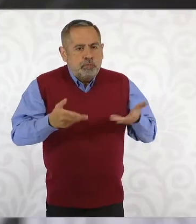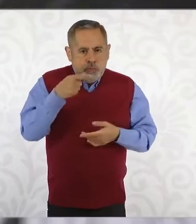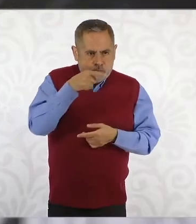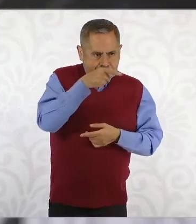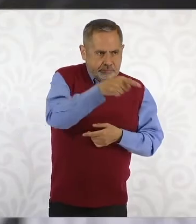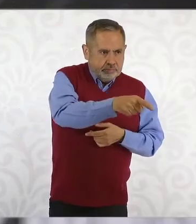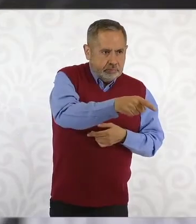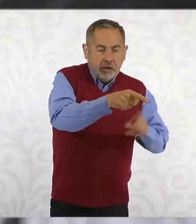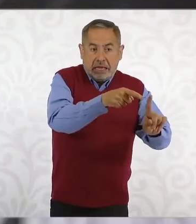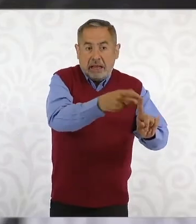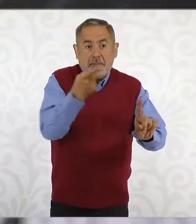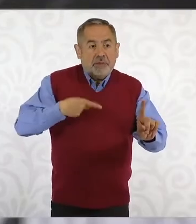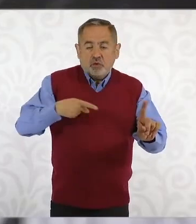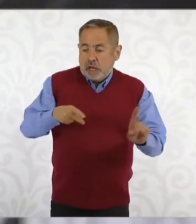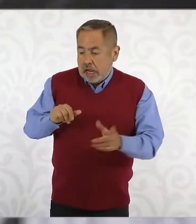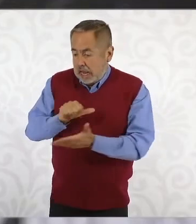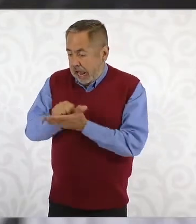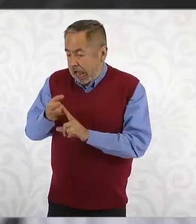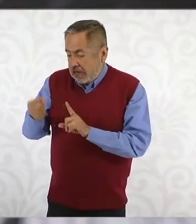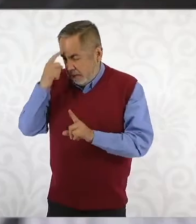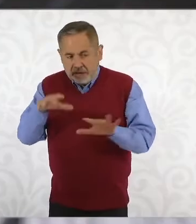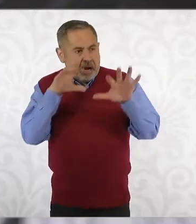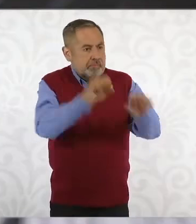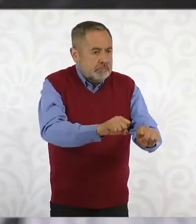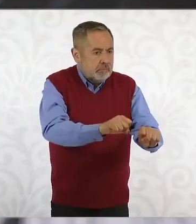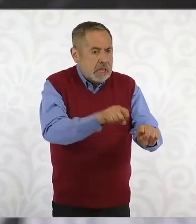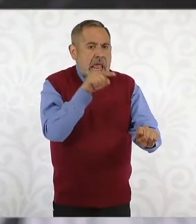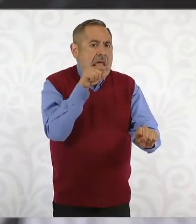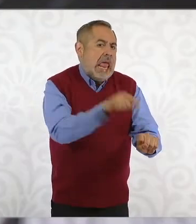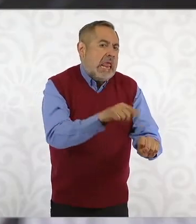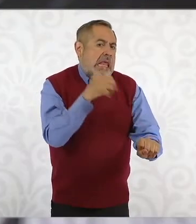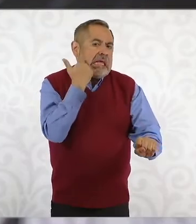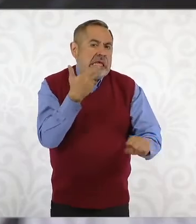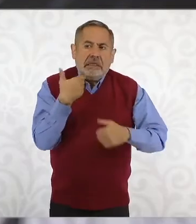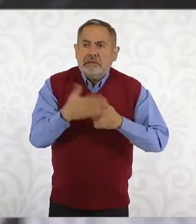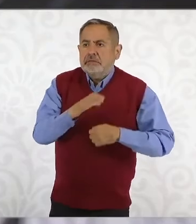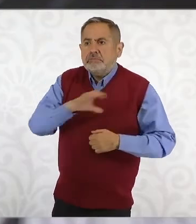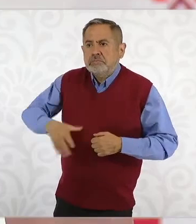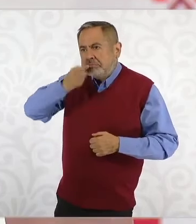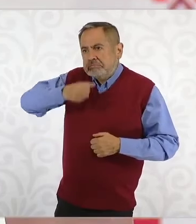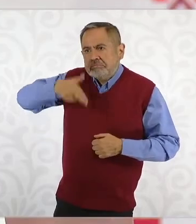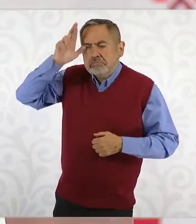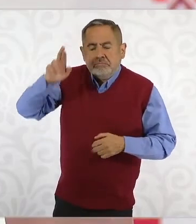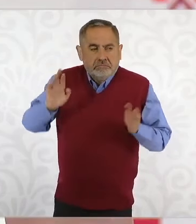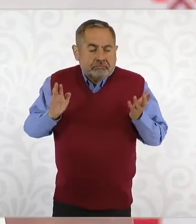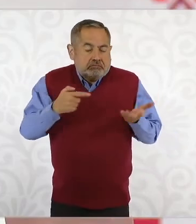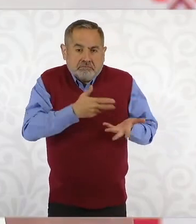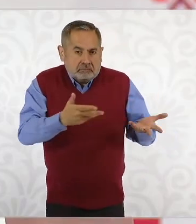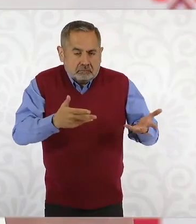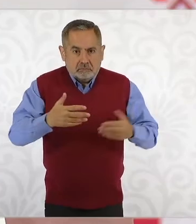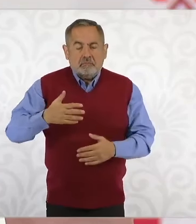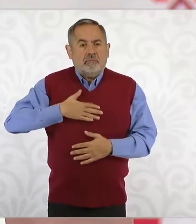tiene un orden de aprehensión pretende postularse a algún cargo de elección popular. Mi opinión, por